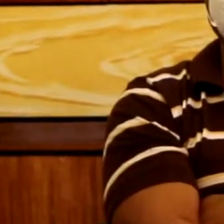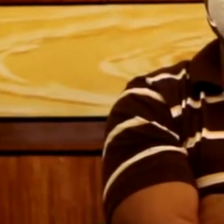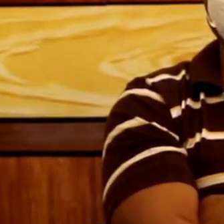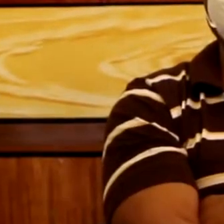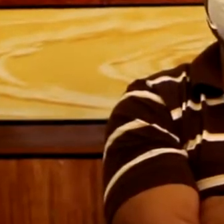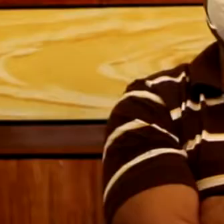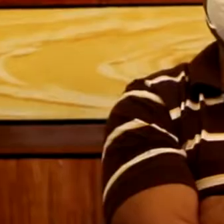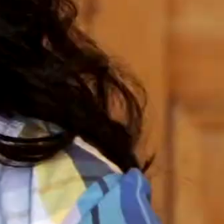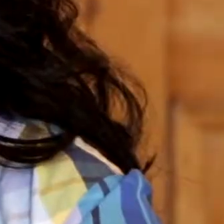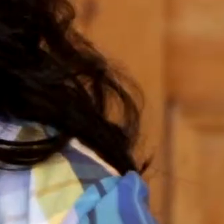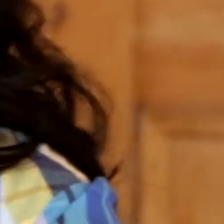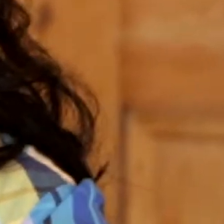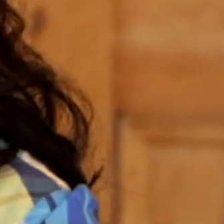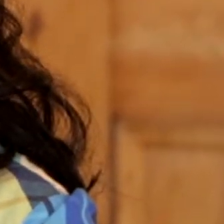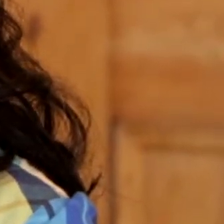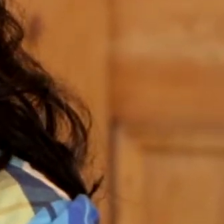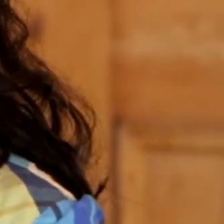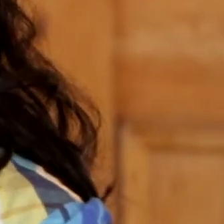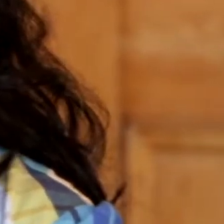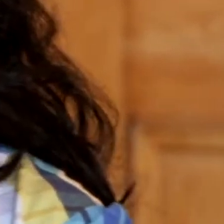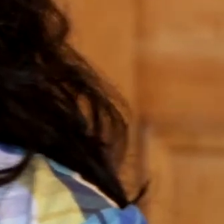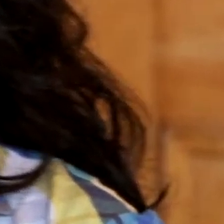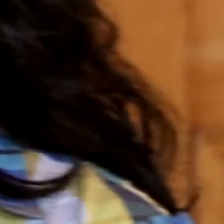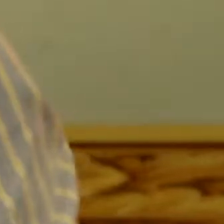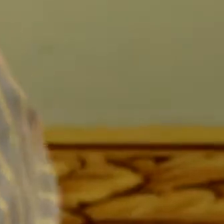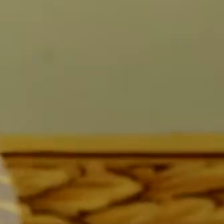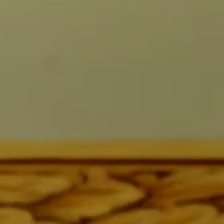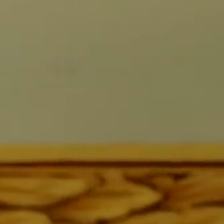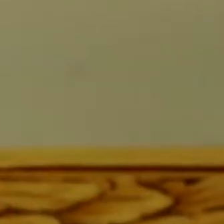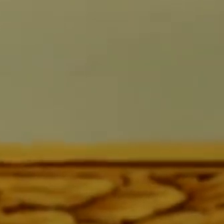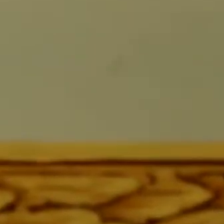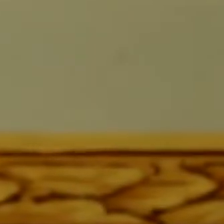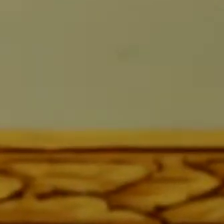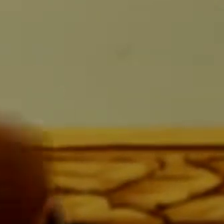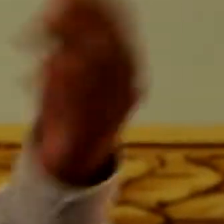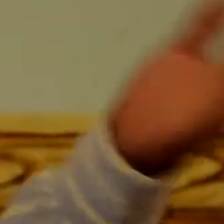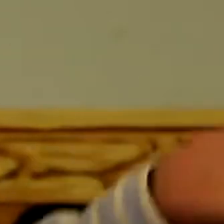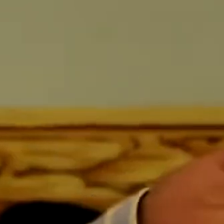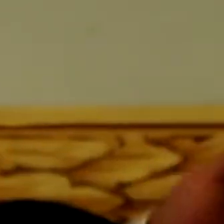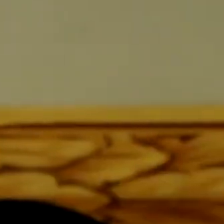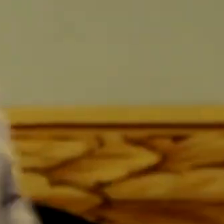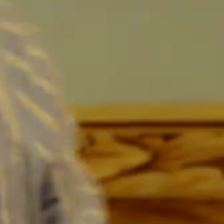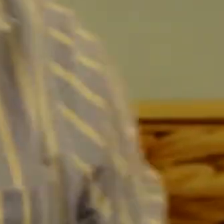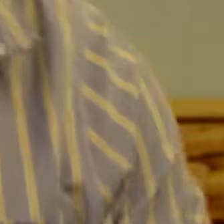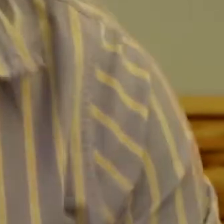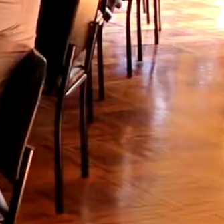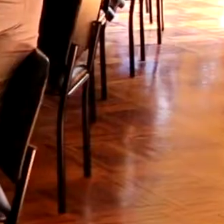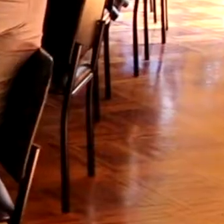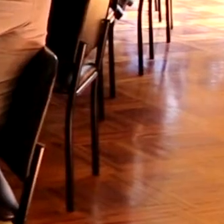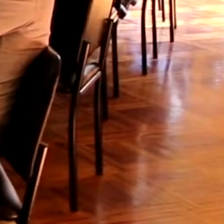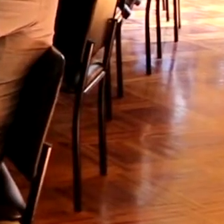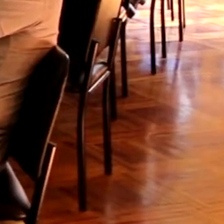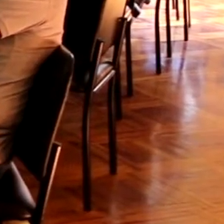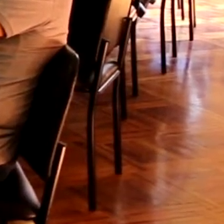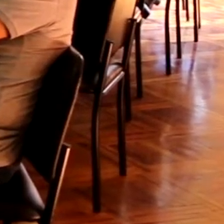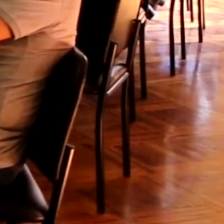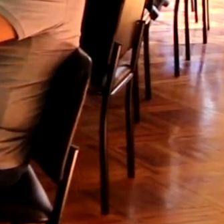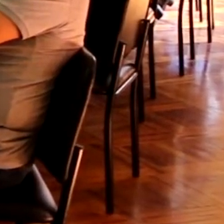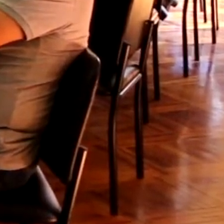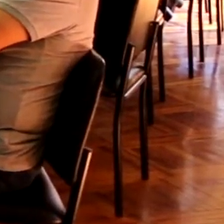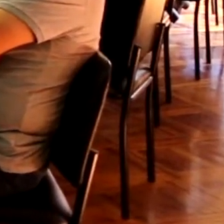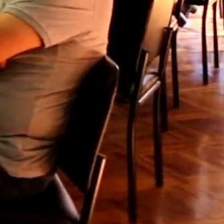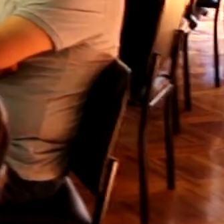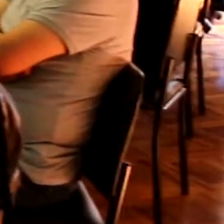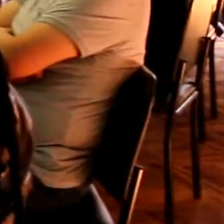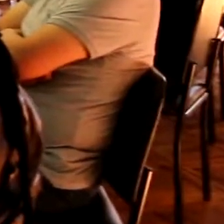mi rurarirka, shinami tukui kitipa yakta kunawan rimanahui kunata, yankangapa pachakunata pashurashpa,